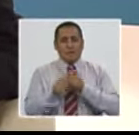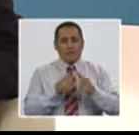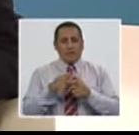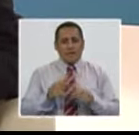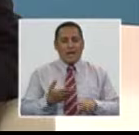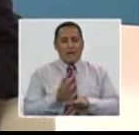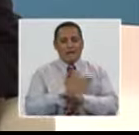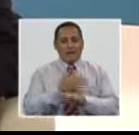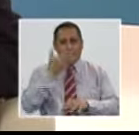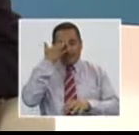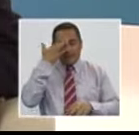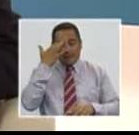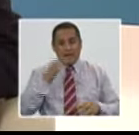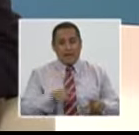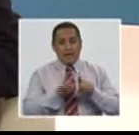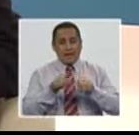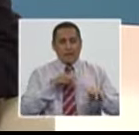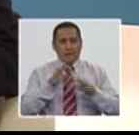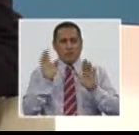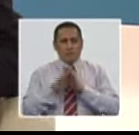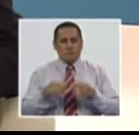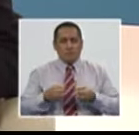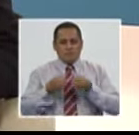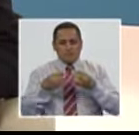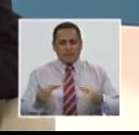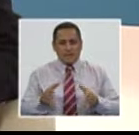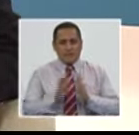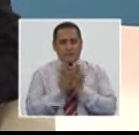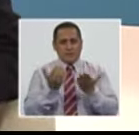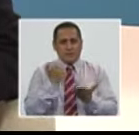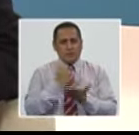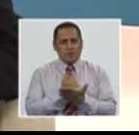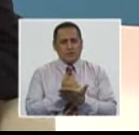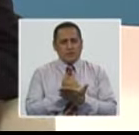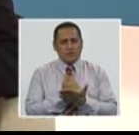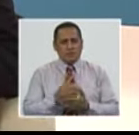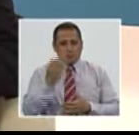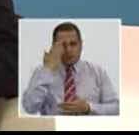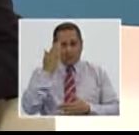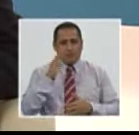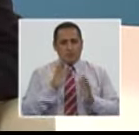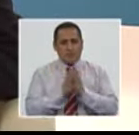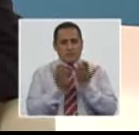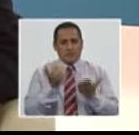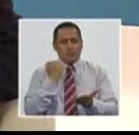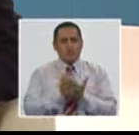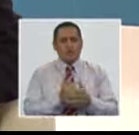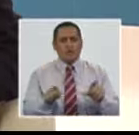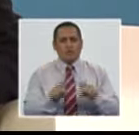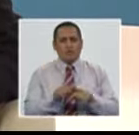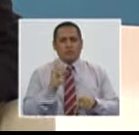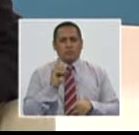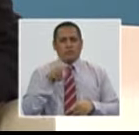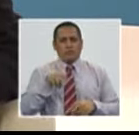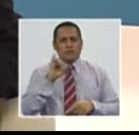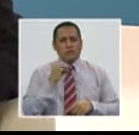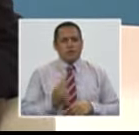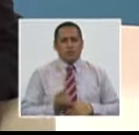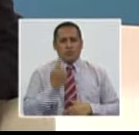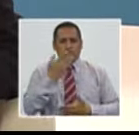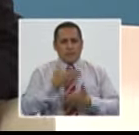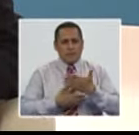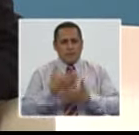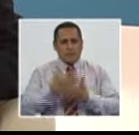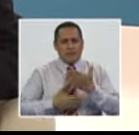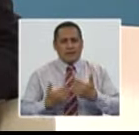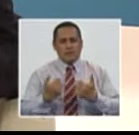teleaudiencia para ser exactamente Qué deben hacer si pierde el pasaporte porque hay que recordar que el pasaporte es el documento en buena cuenta el